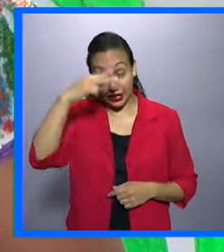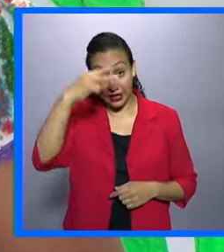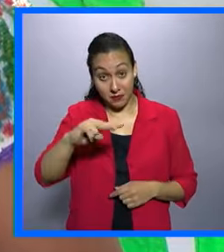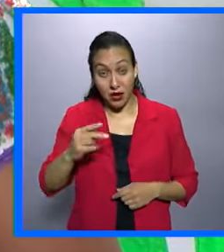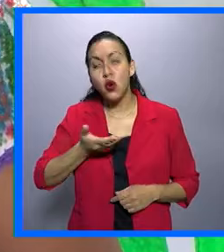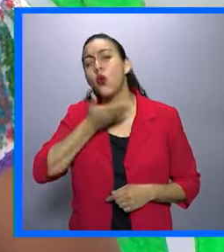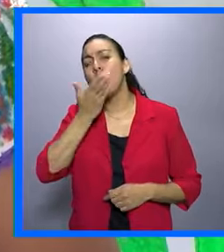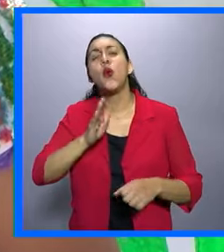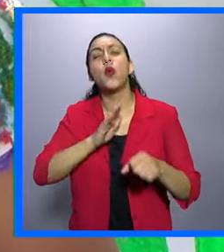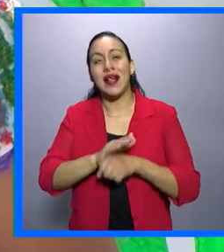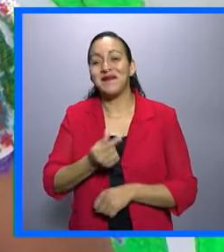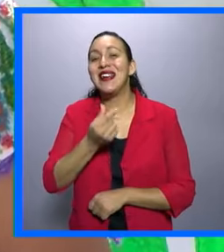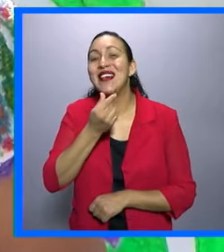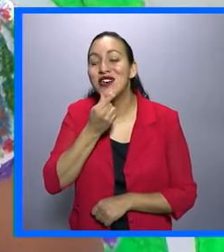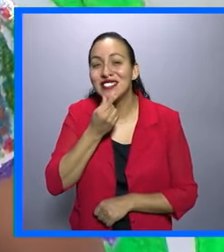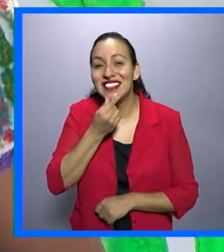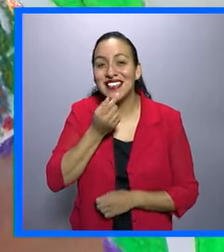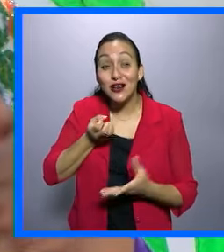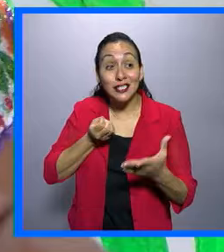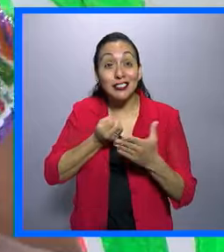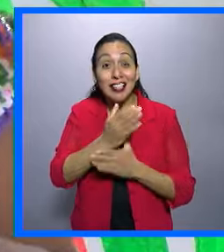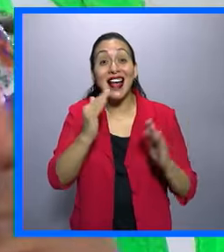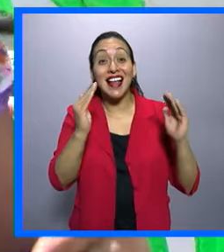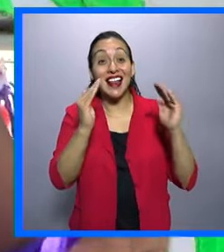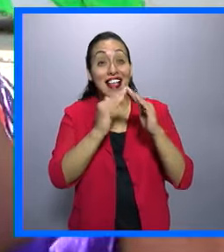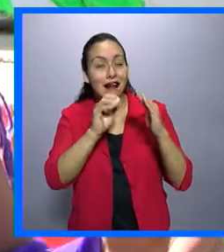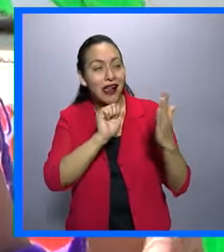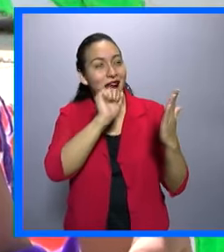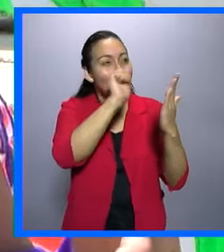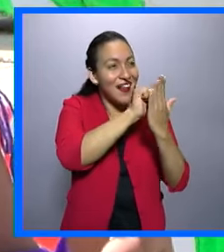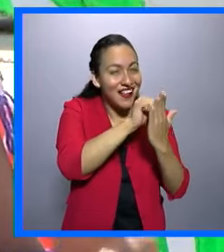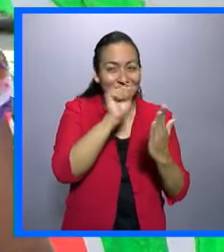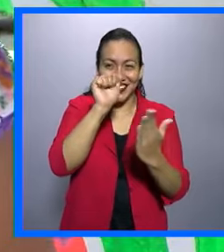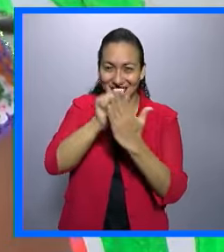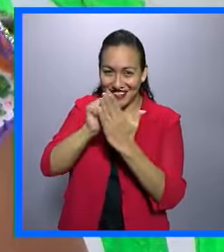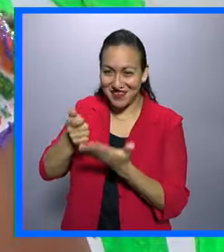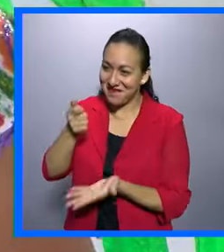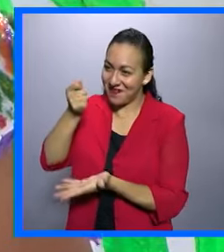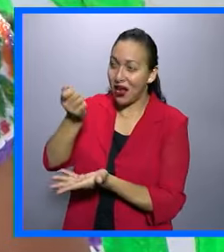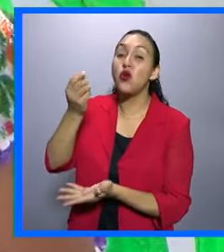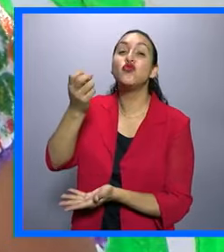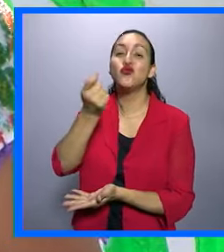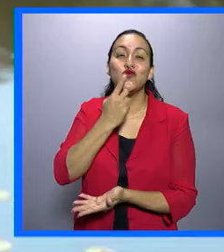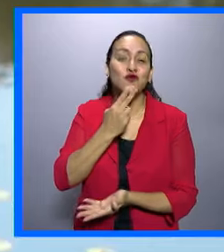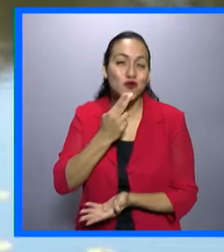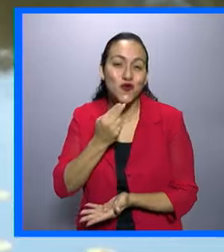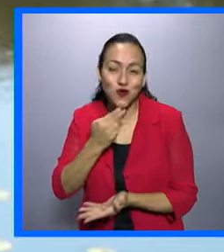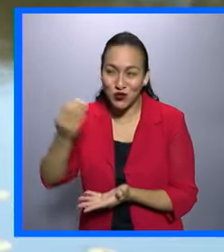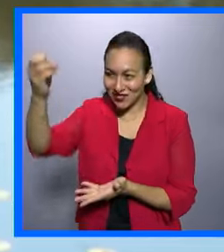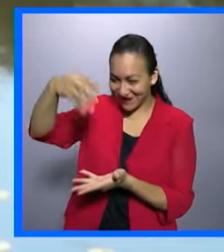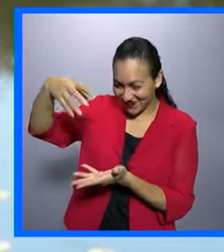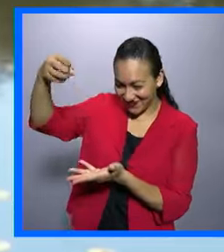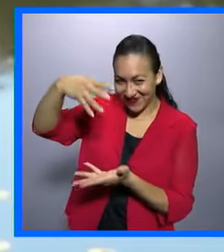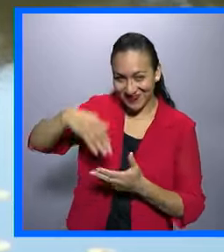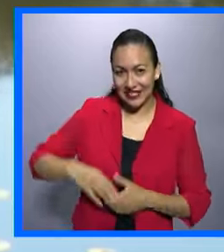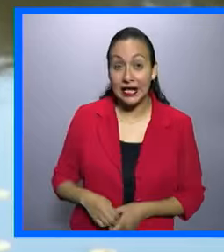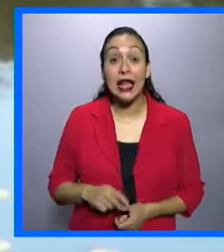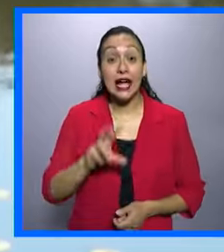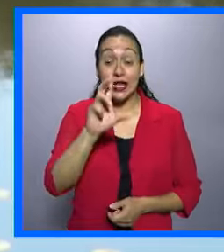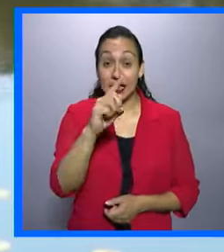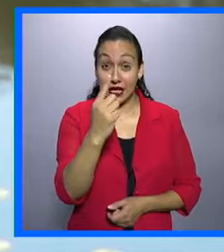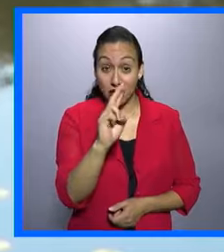que los niños piden calavera pasando casa por casa, rezando. Del 31 de